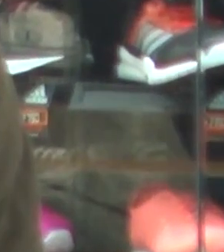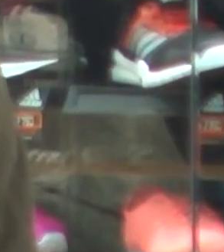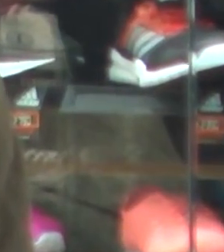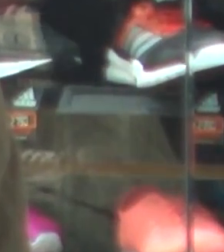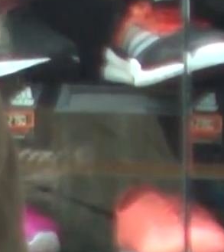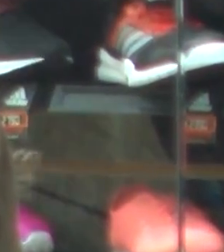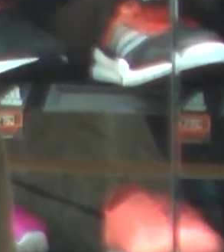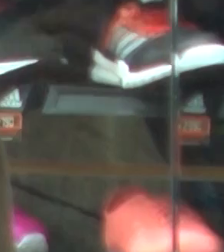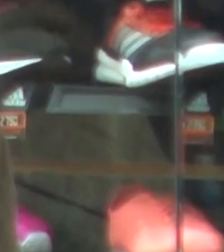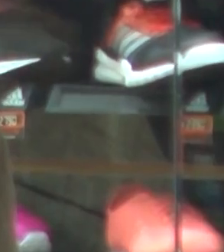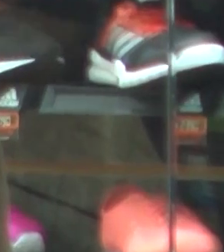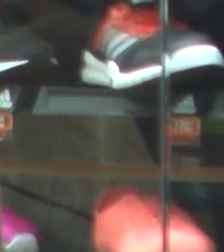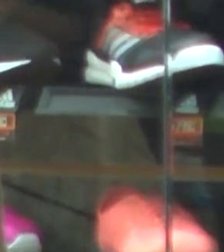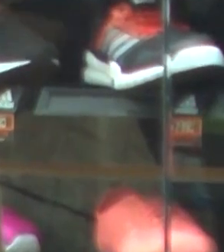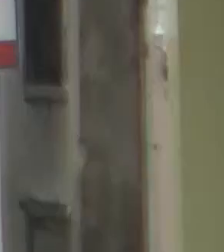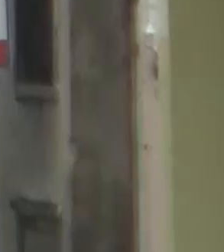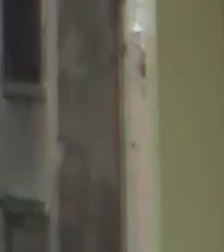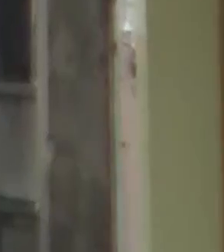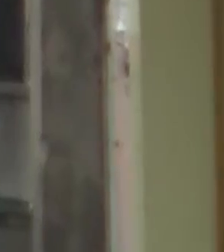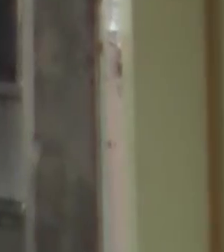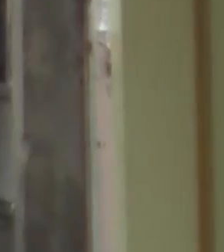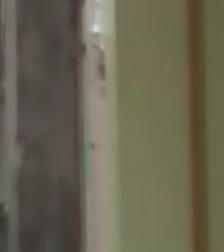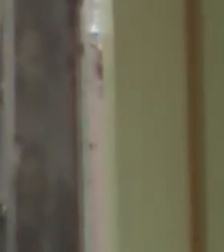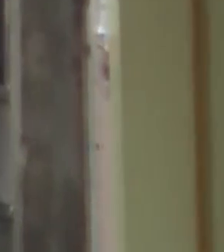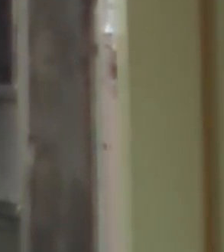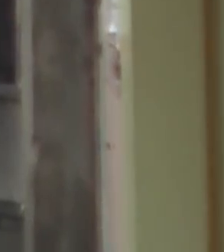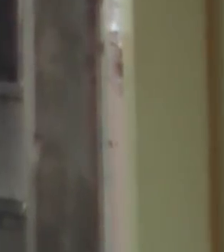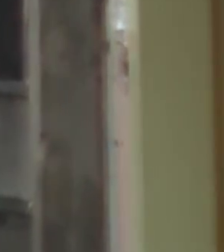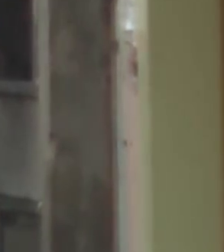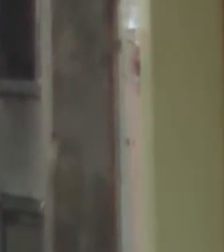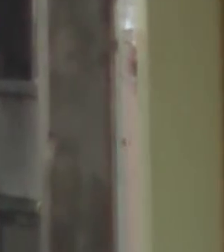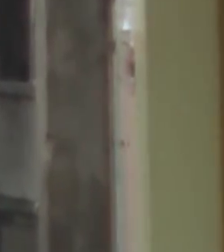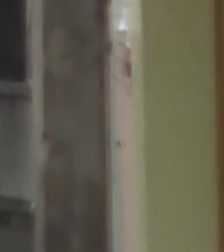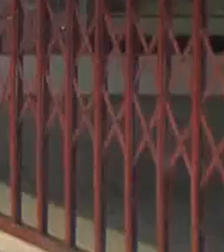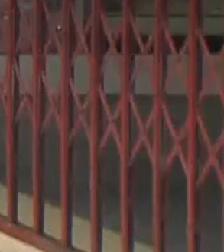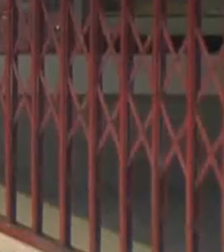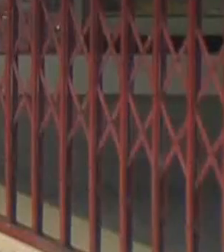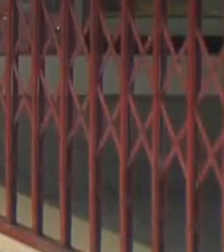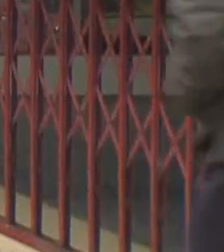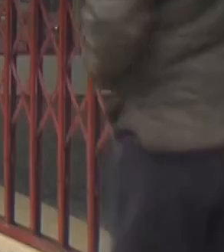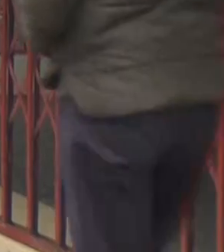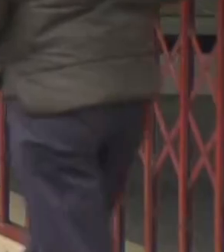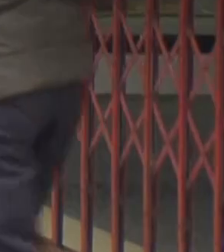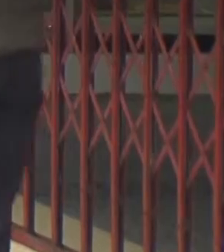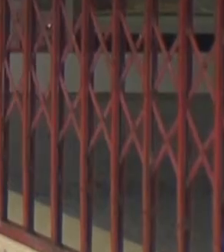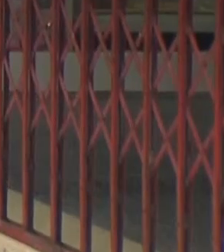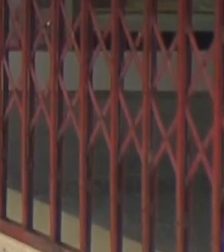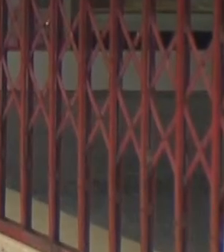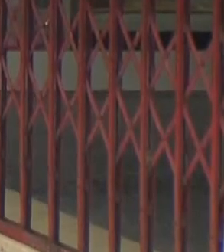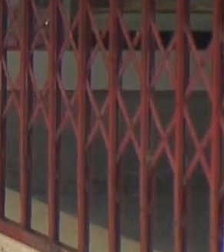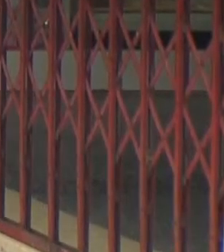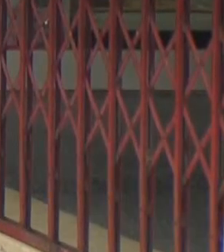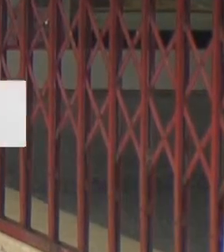un proyecto de ley en estos días y preparando la operativa de manera que en aproximadamente dos semanas